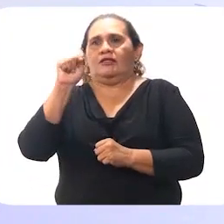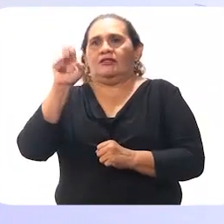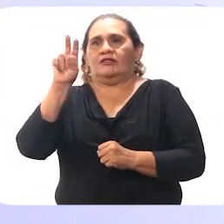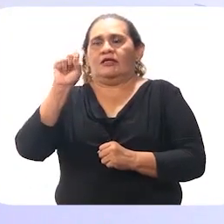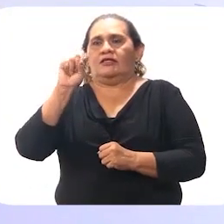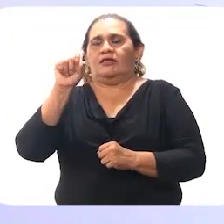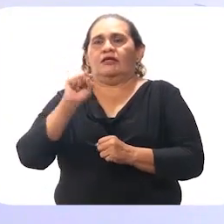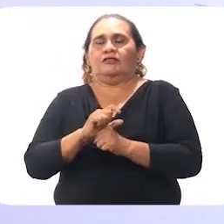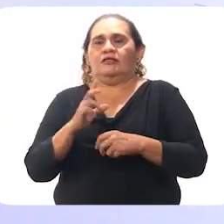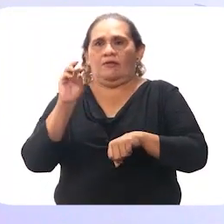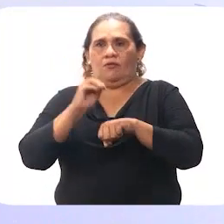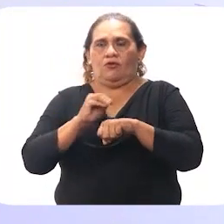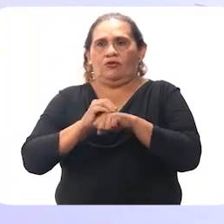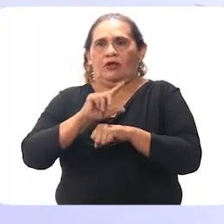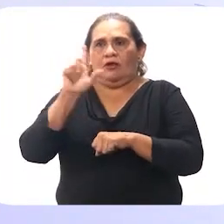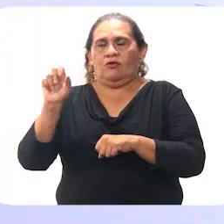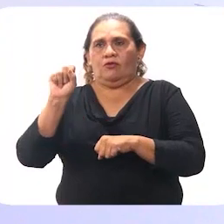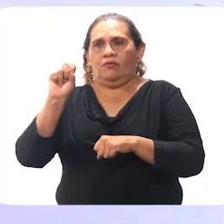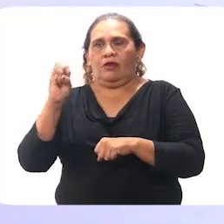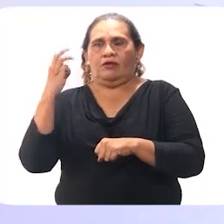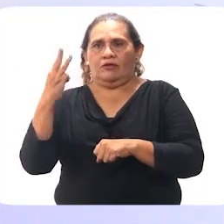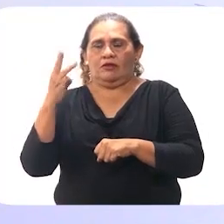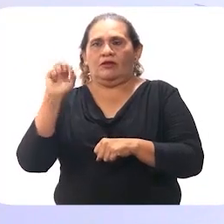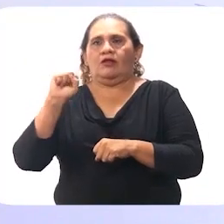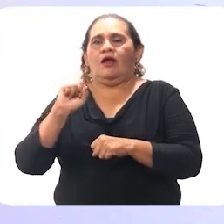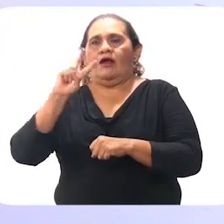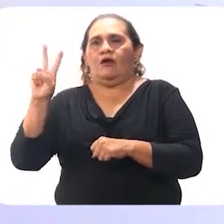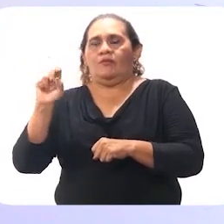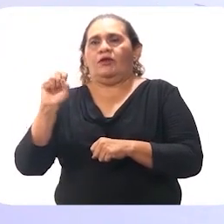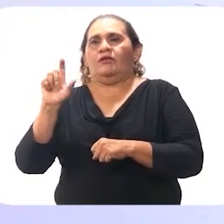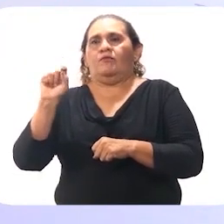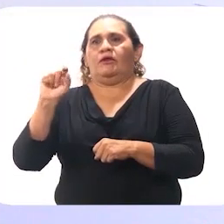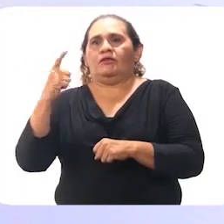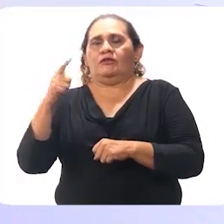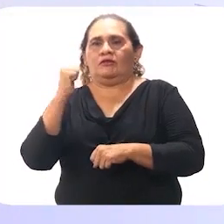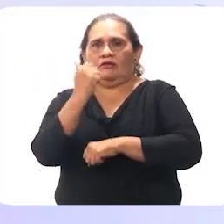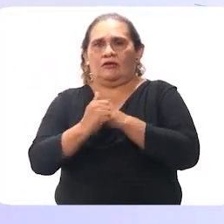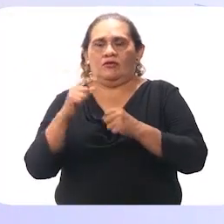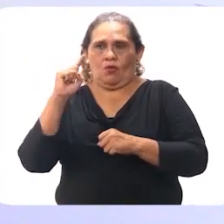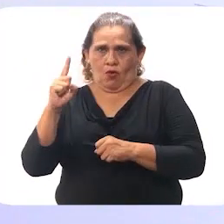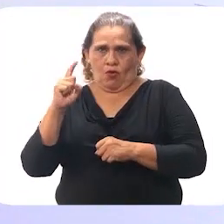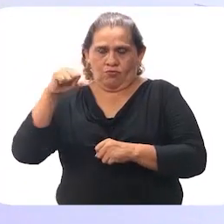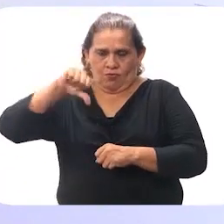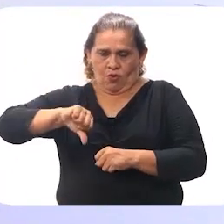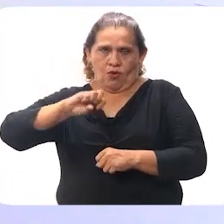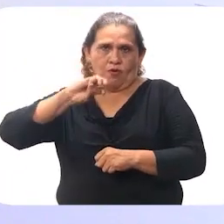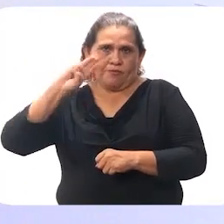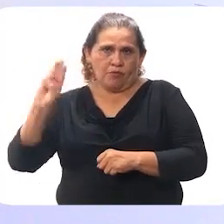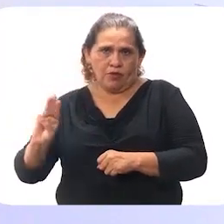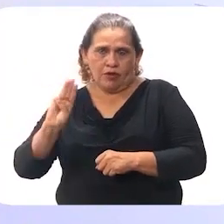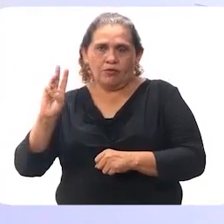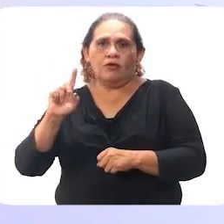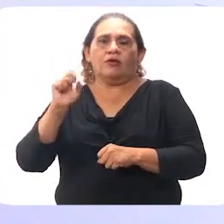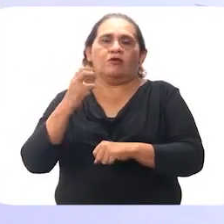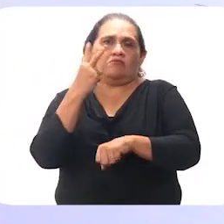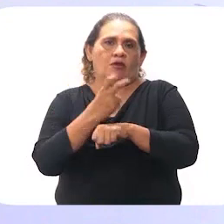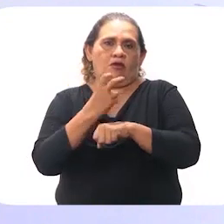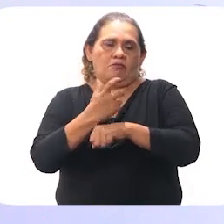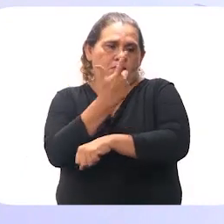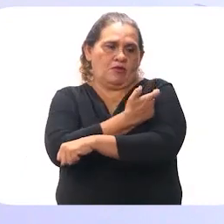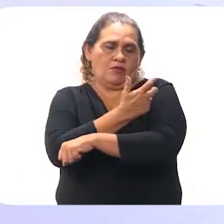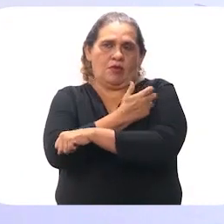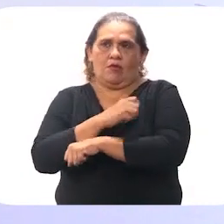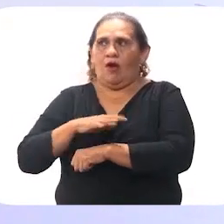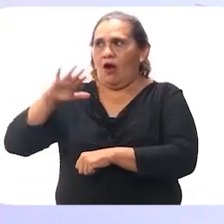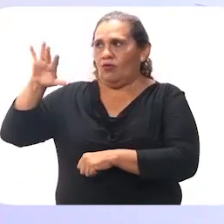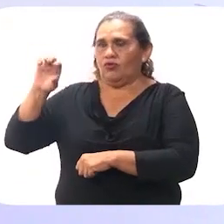del lunes 23 al viernes 27 de agosto de la siguiente forma. Hoy, miércoles 25, se administraron segundas dosis a adultos